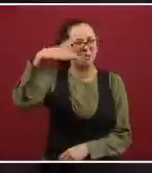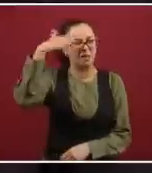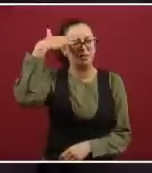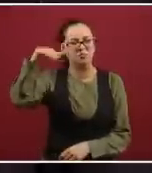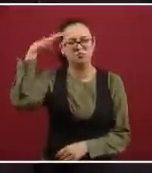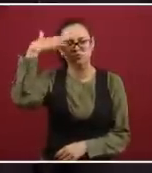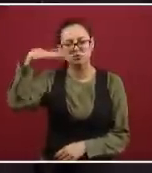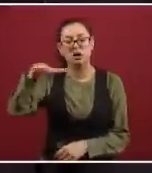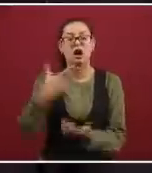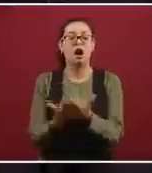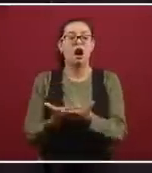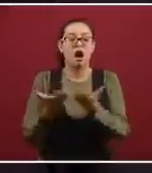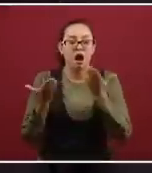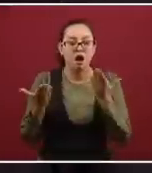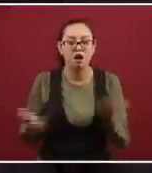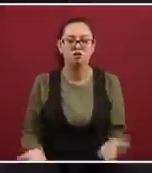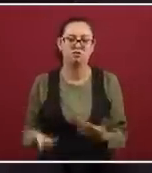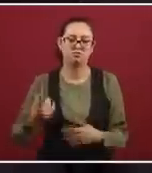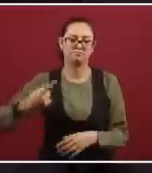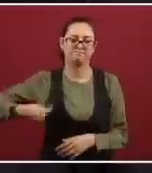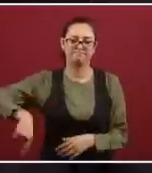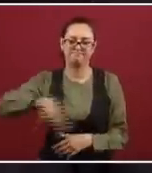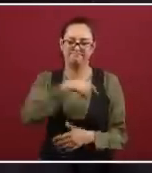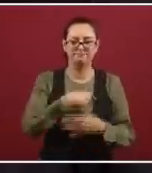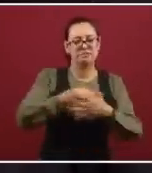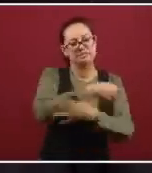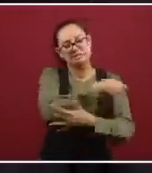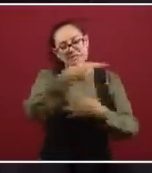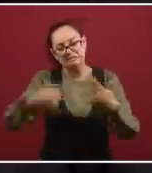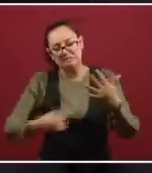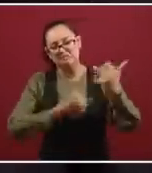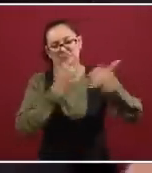que estamos ahora atendiendo.